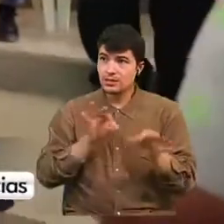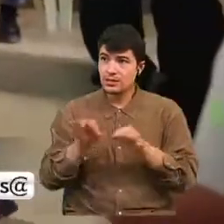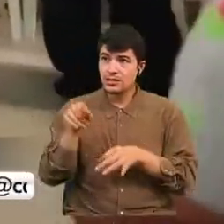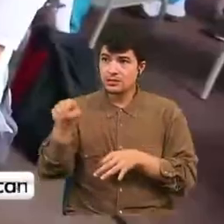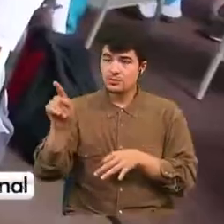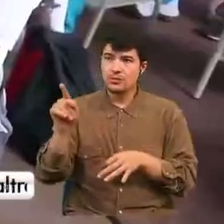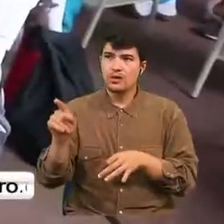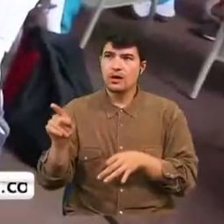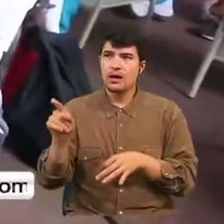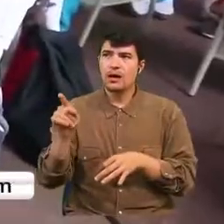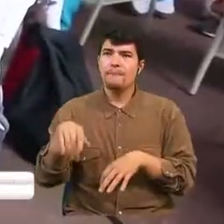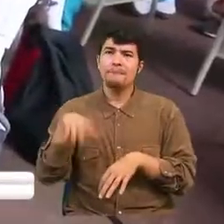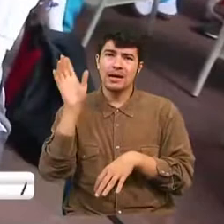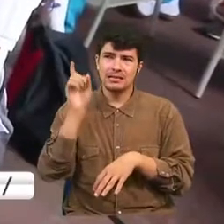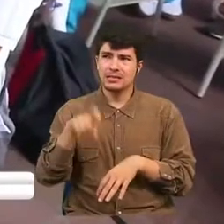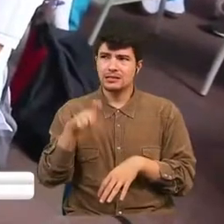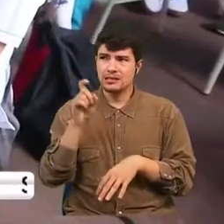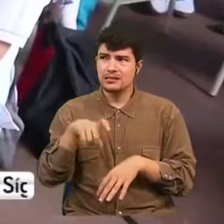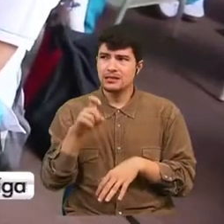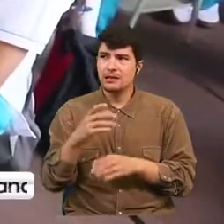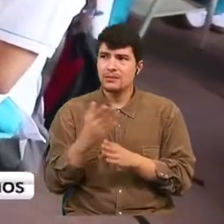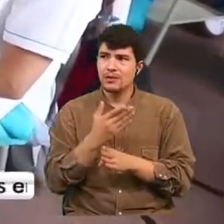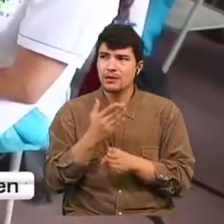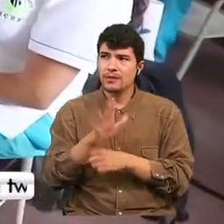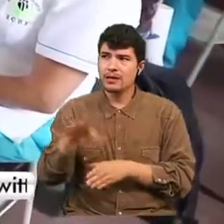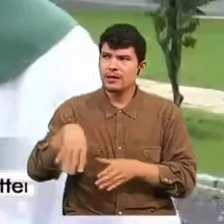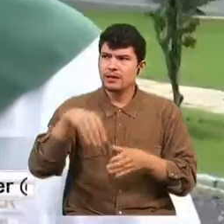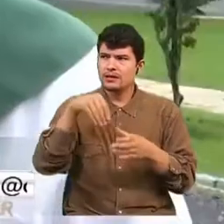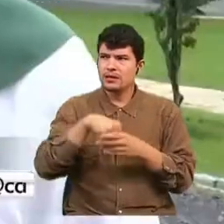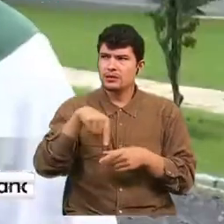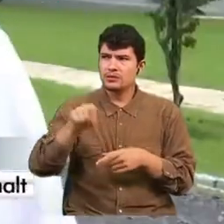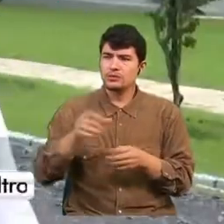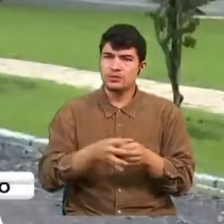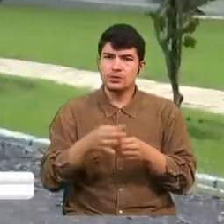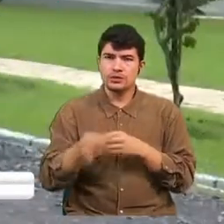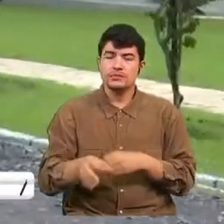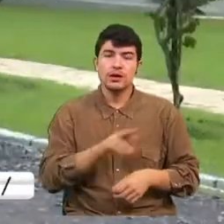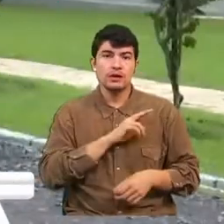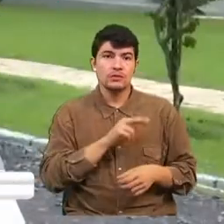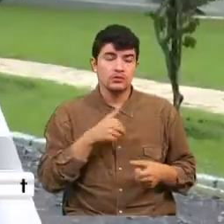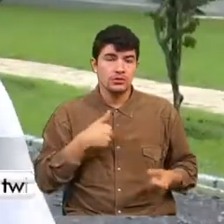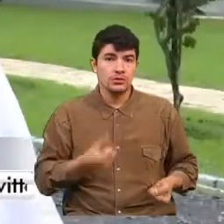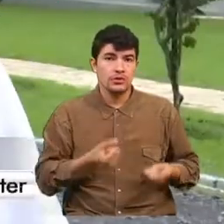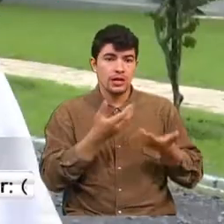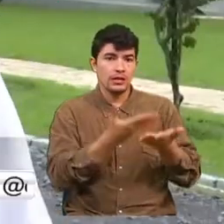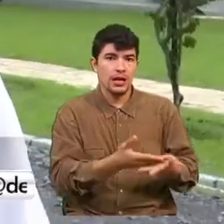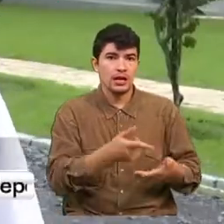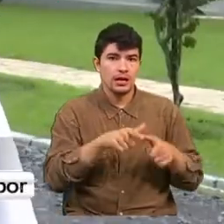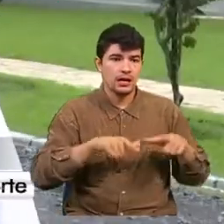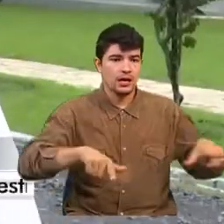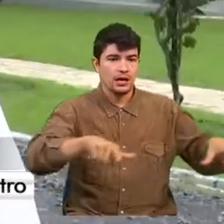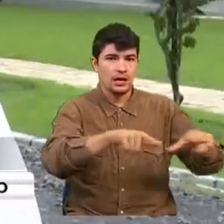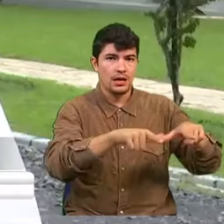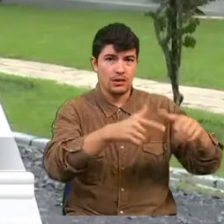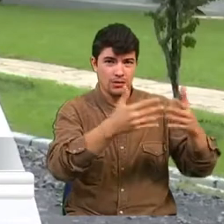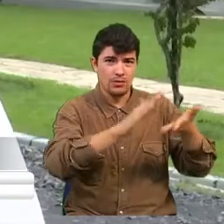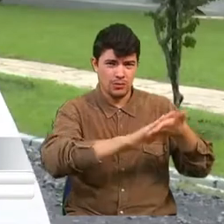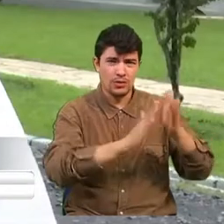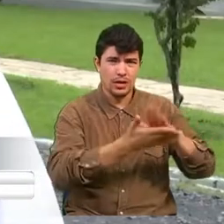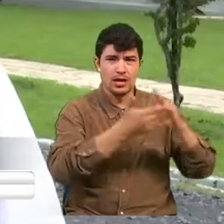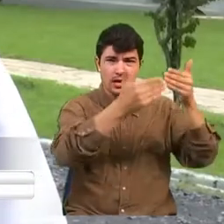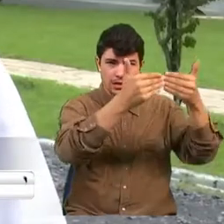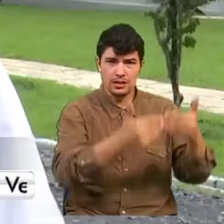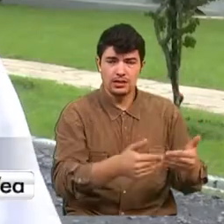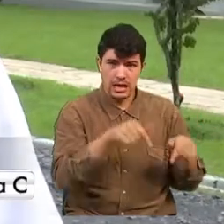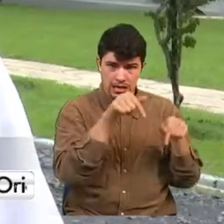Nacional como las que mayor necesidad presentaban dentro del municipio. Le entregamos al sector con discapacidad del municipio de